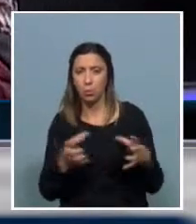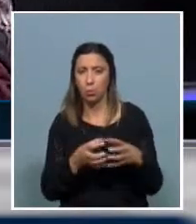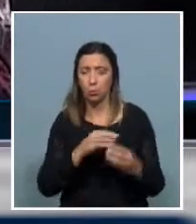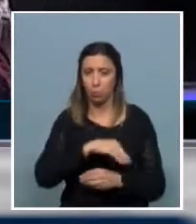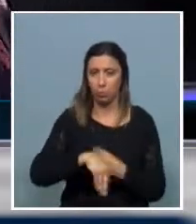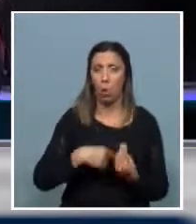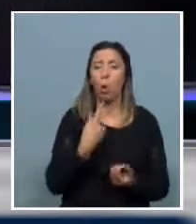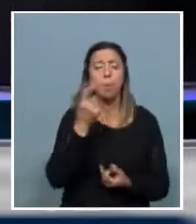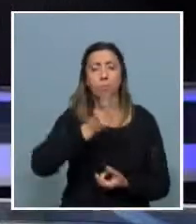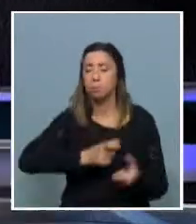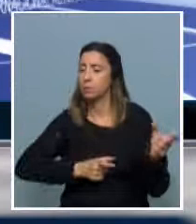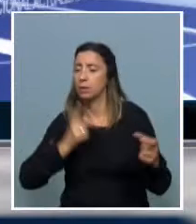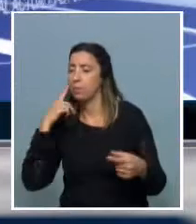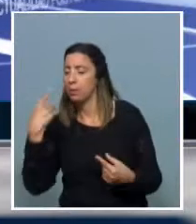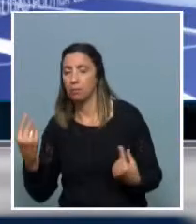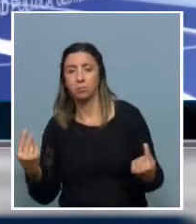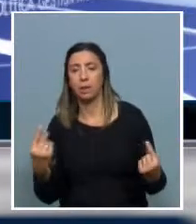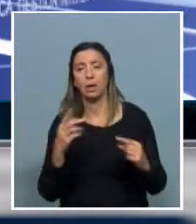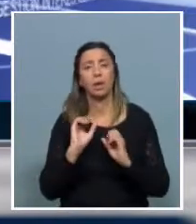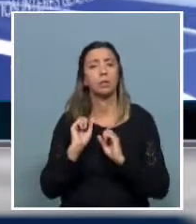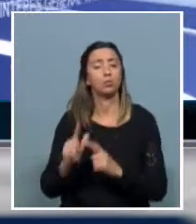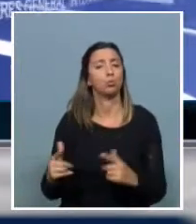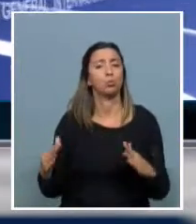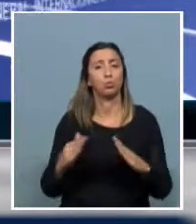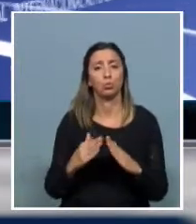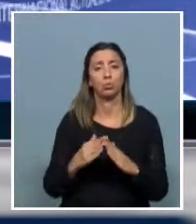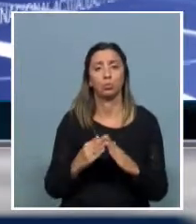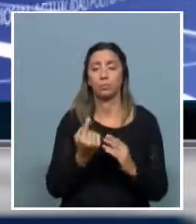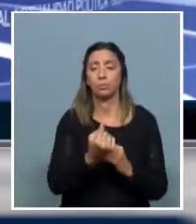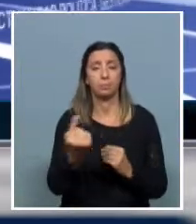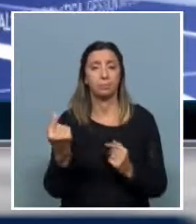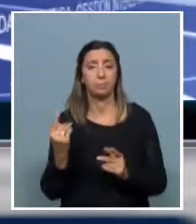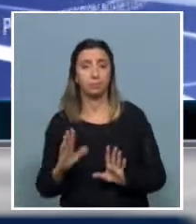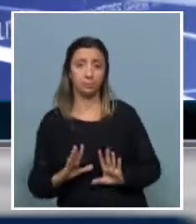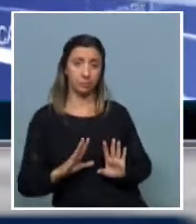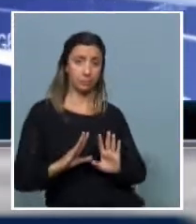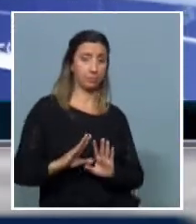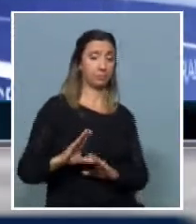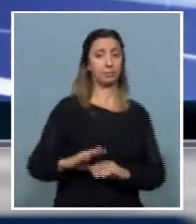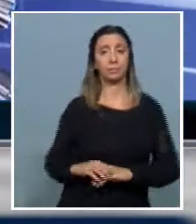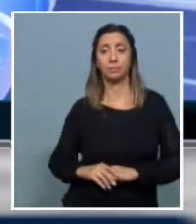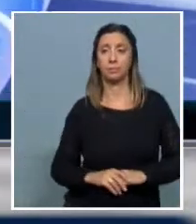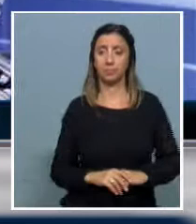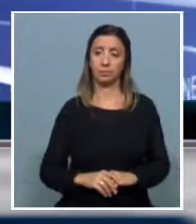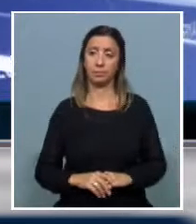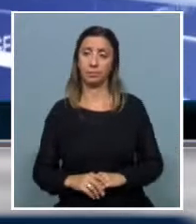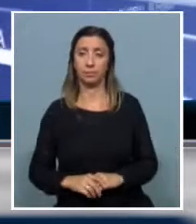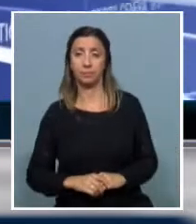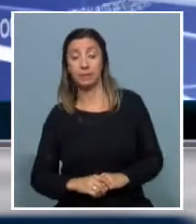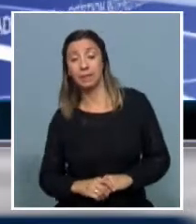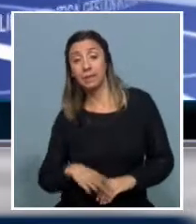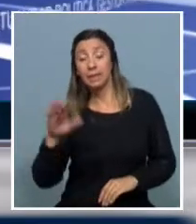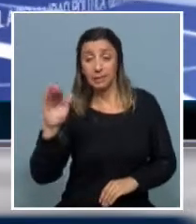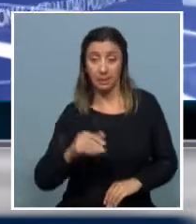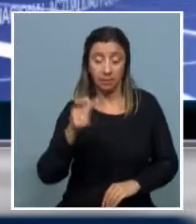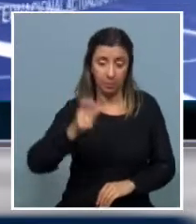grupo familiar o son personas que tienen ya su vida independiente. Se abre una auditoría, se cita por